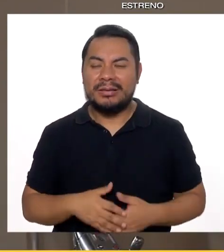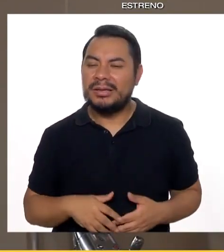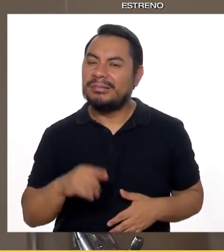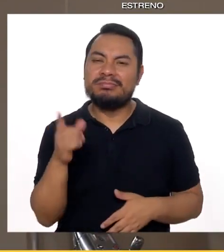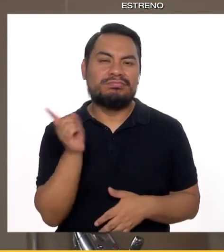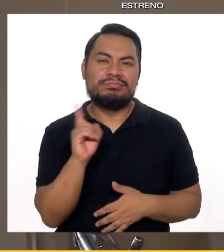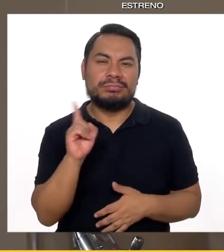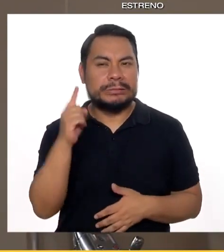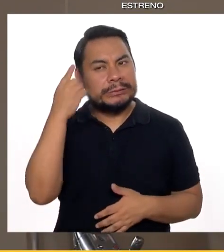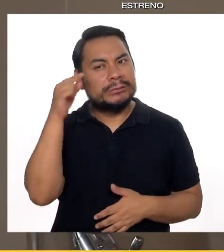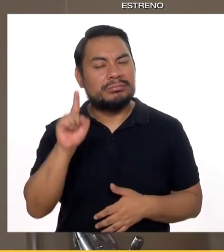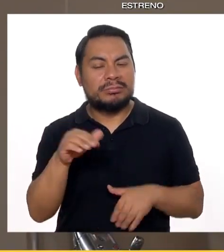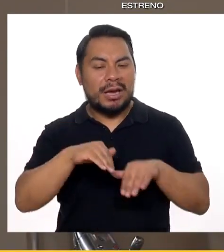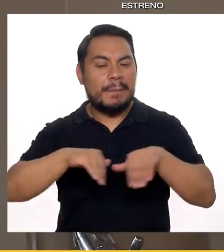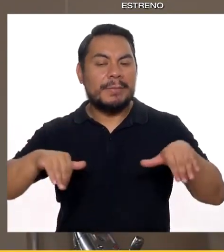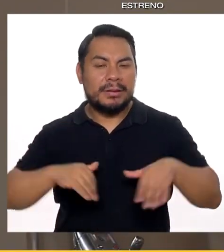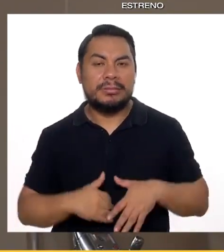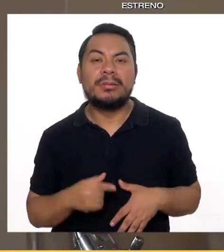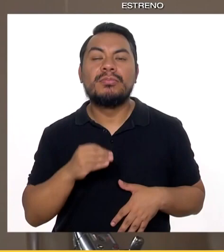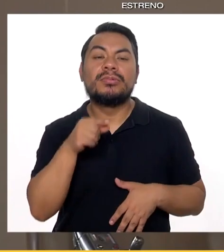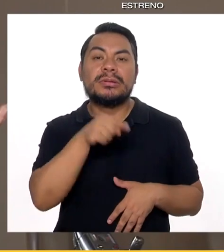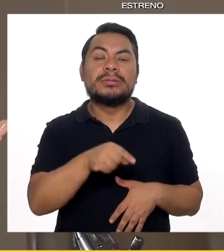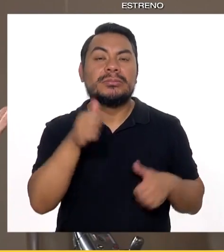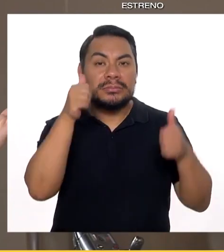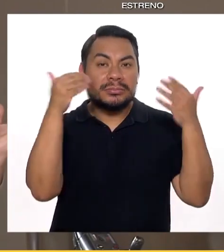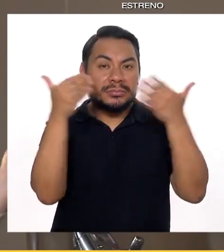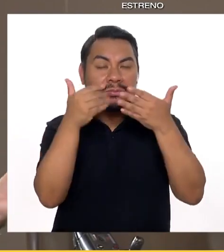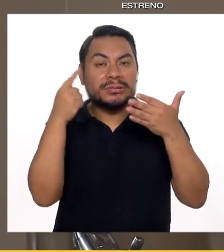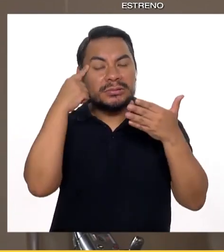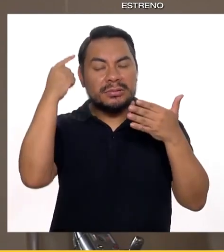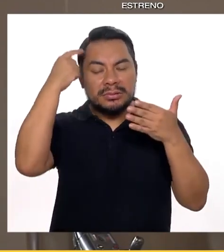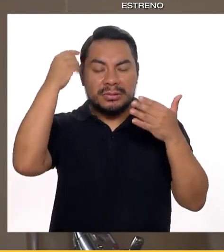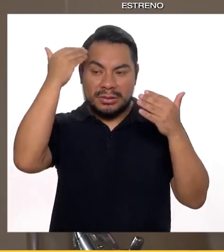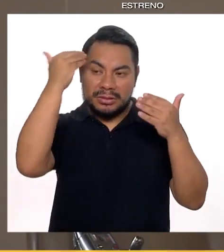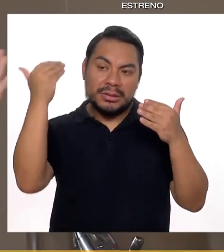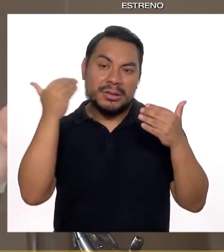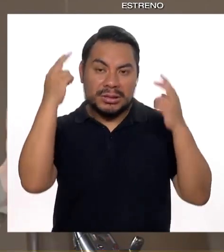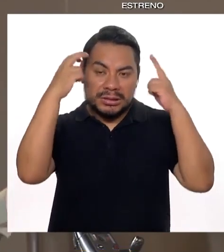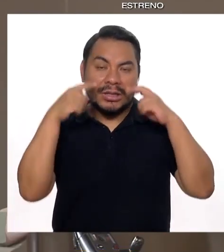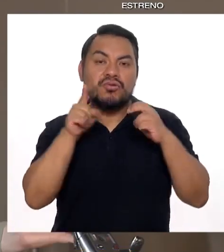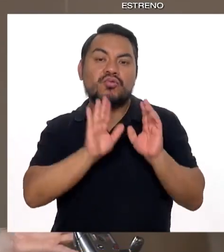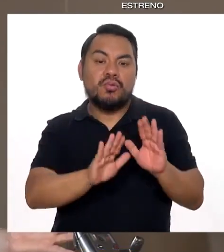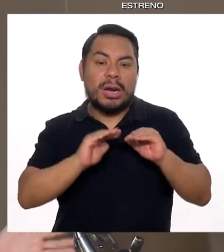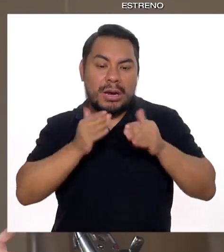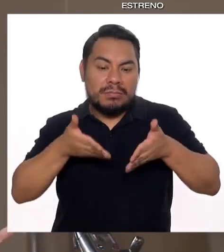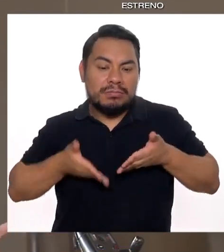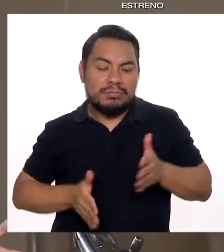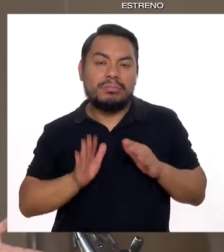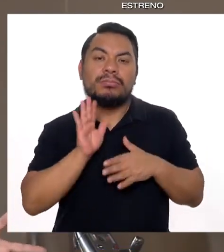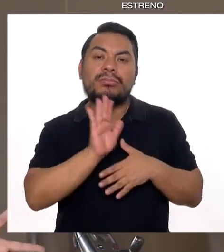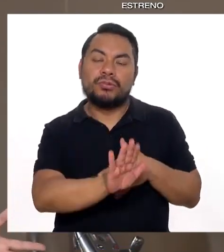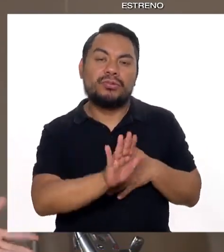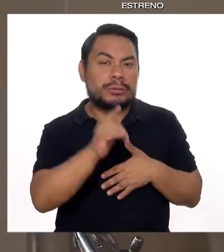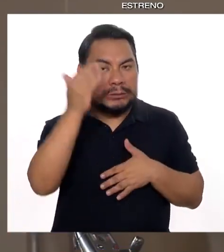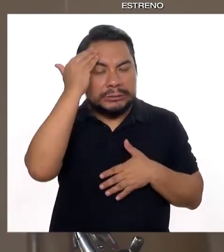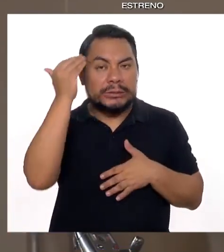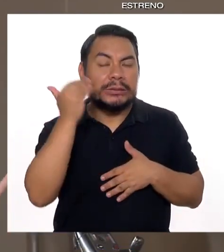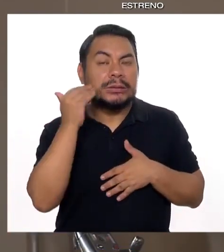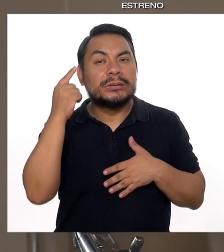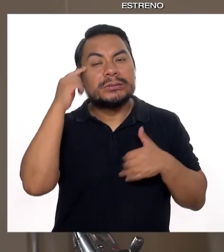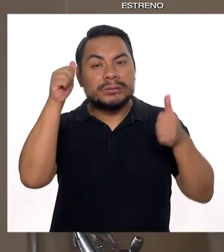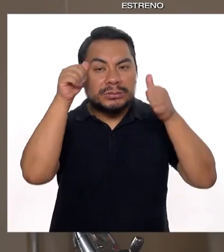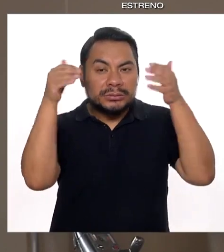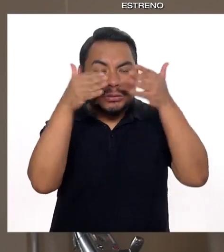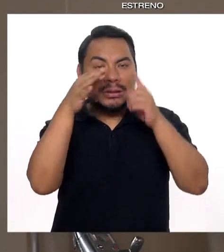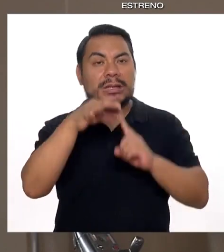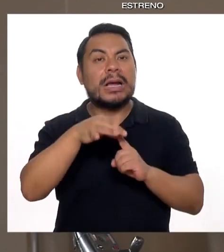¿ok? Porque hay que tener en cuenta que estamos hablando del trastorno del espectro autista. Entonces eso es un espectro, ¿ya? Donde vamos a tener las